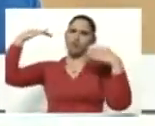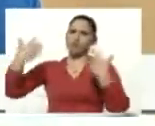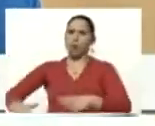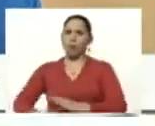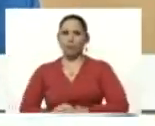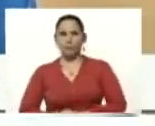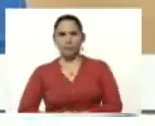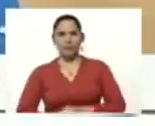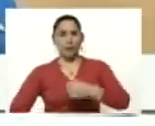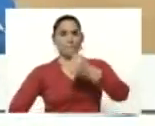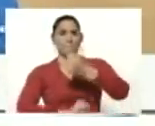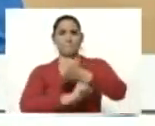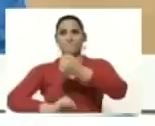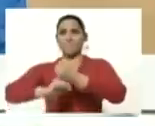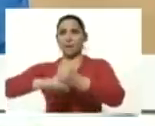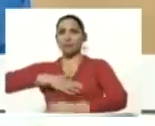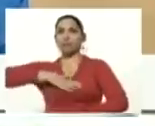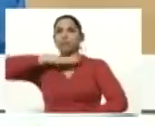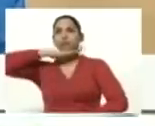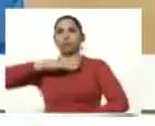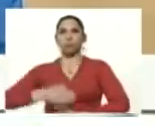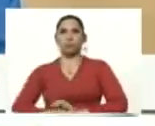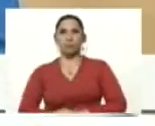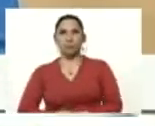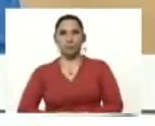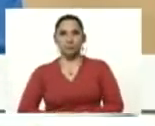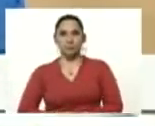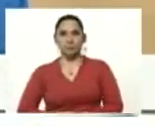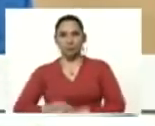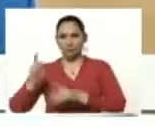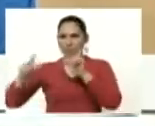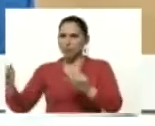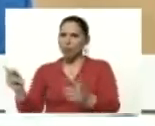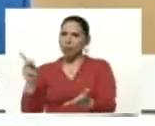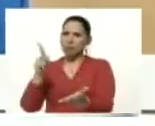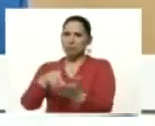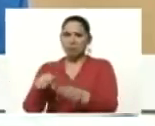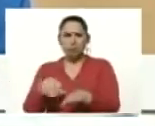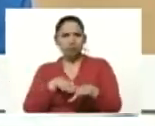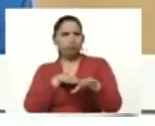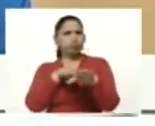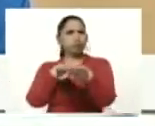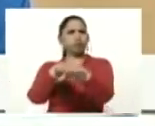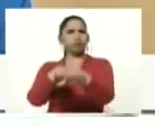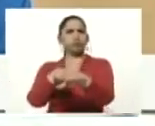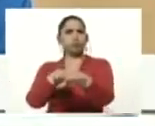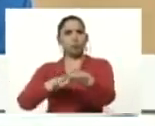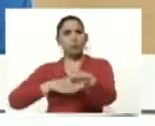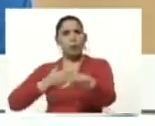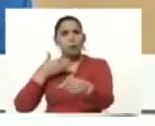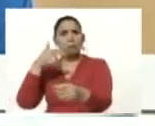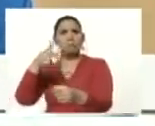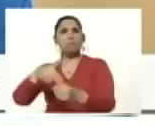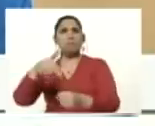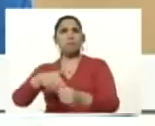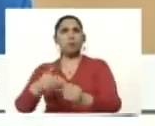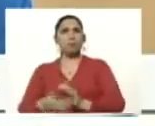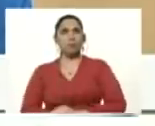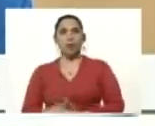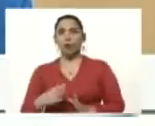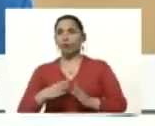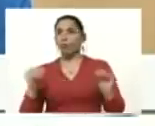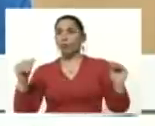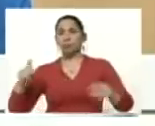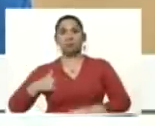Jonrón con las bases llenas. La gente se acercó. Ahí usted puede echar todo lo que